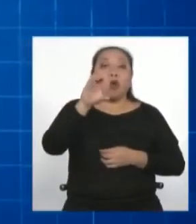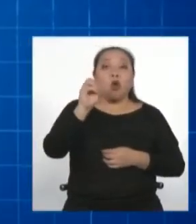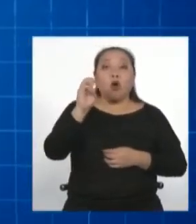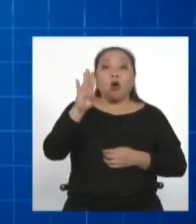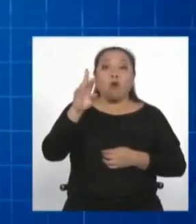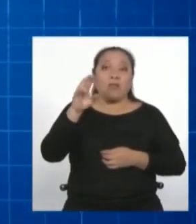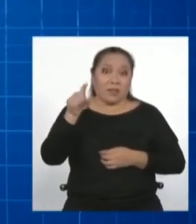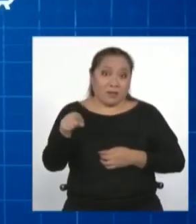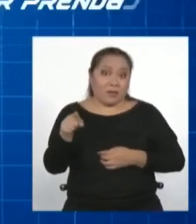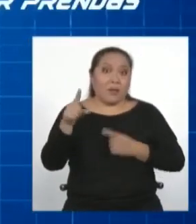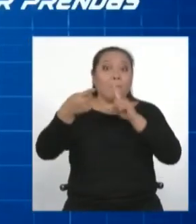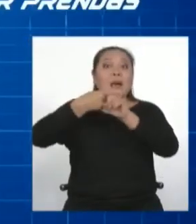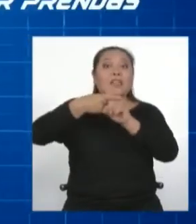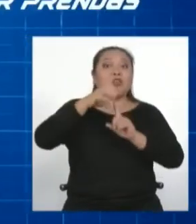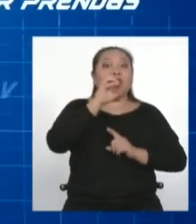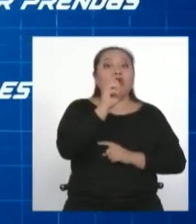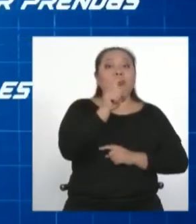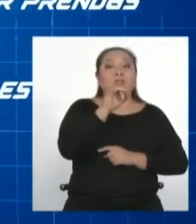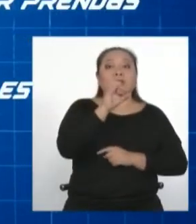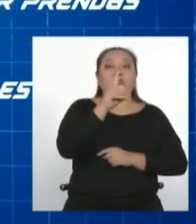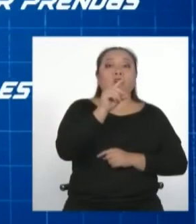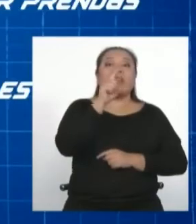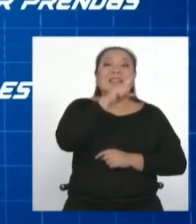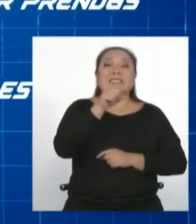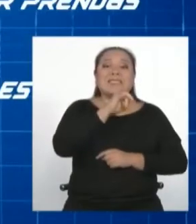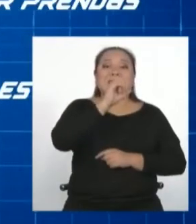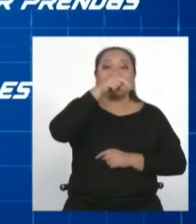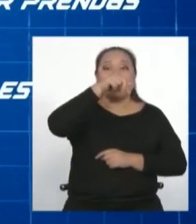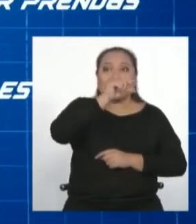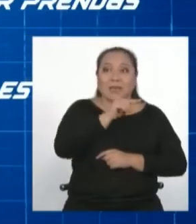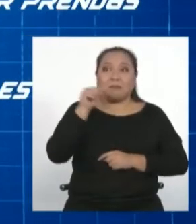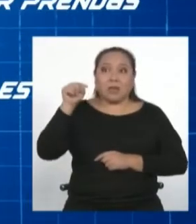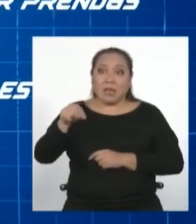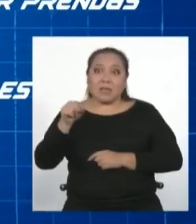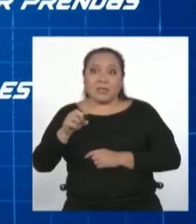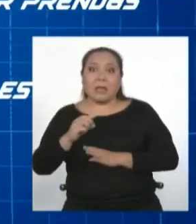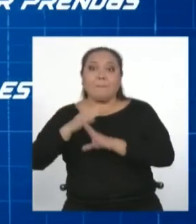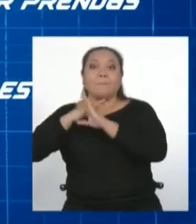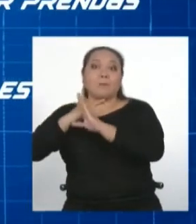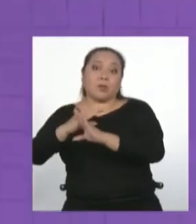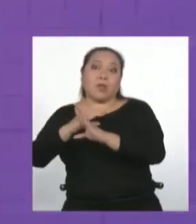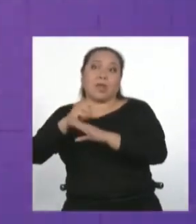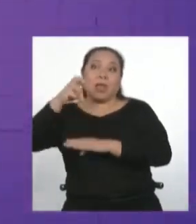El óxido de cobre porque es conocido, que es un material antimicrobiano.